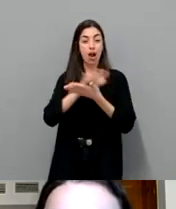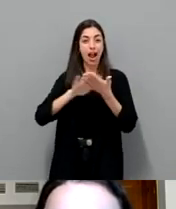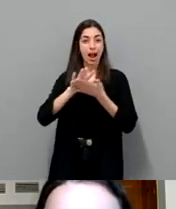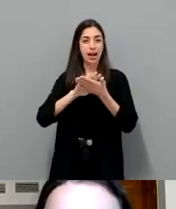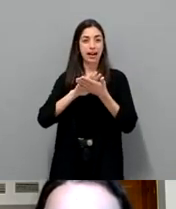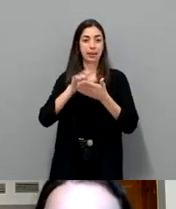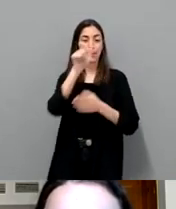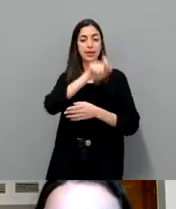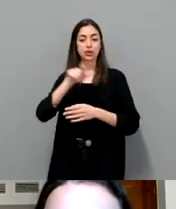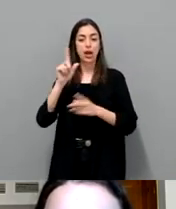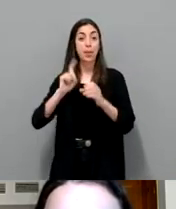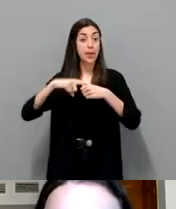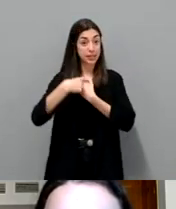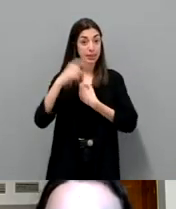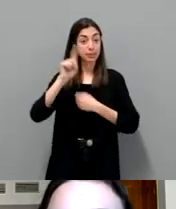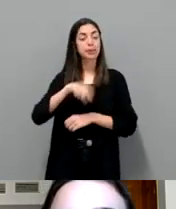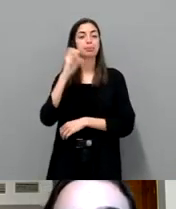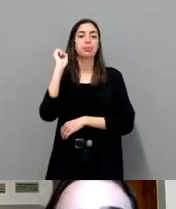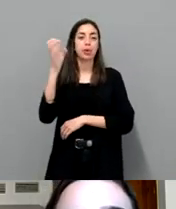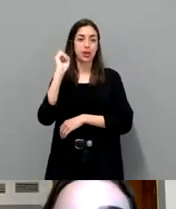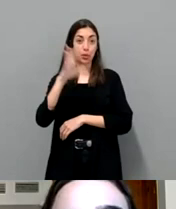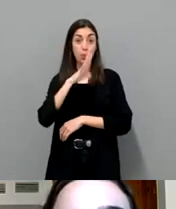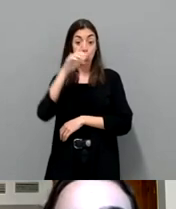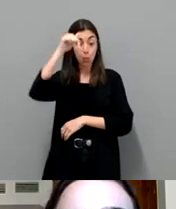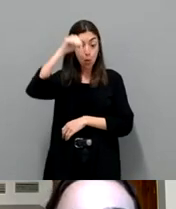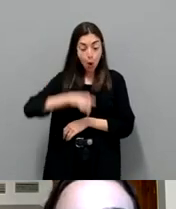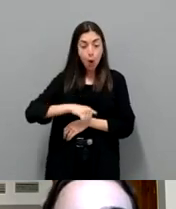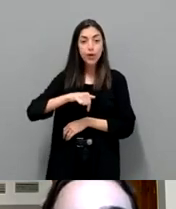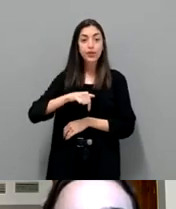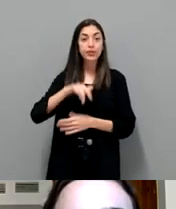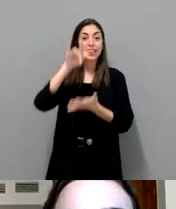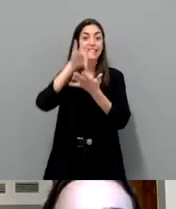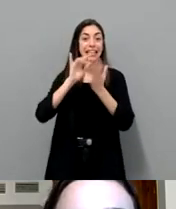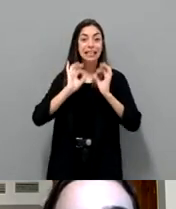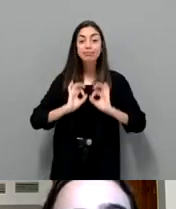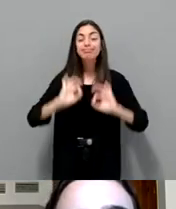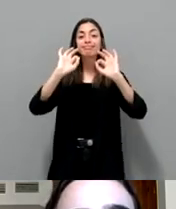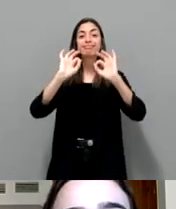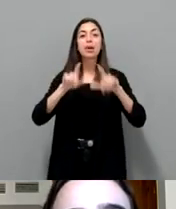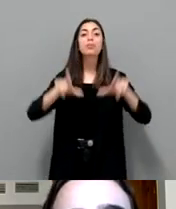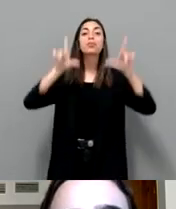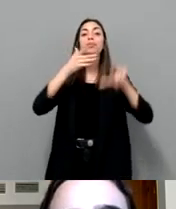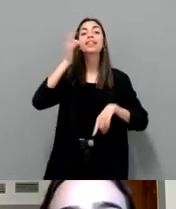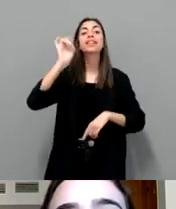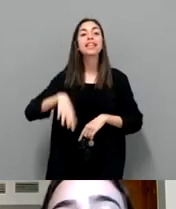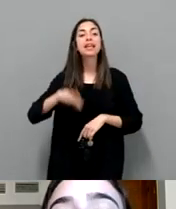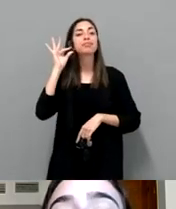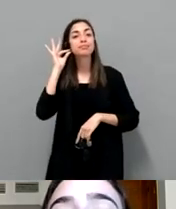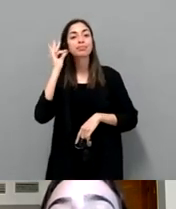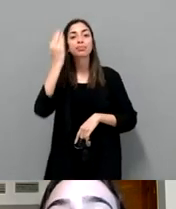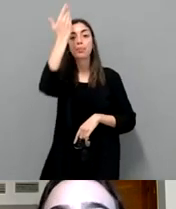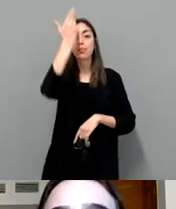ponentes, porque hoy es un día protagonizado por ellas, las mujeres con parálisis